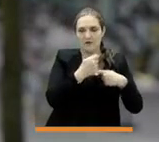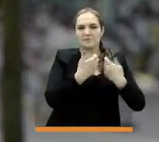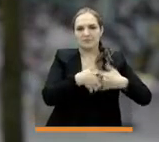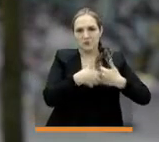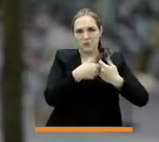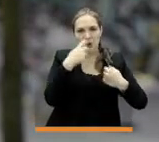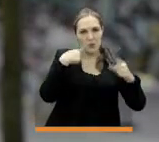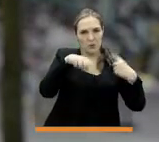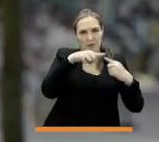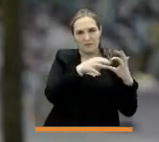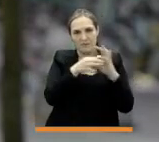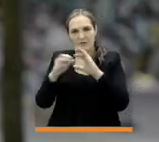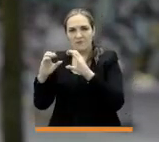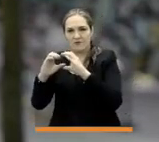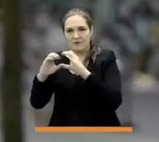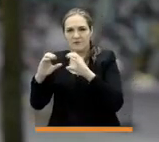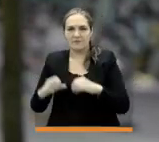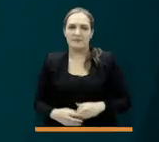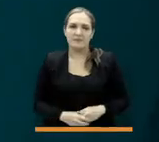y Fontur.